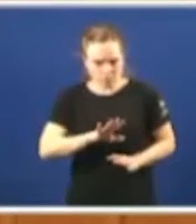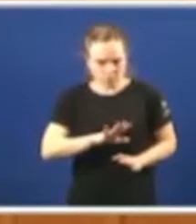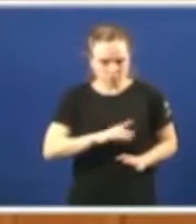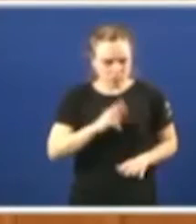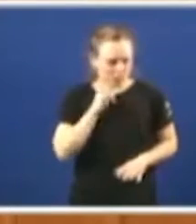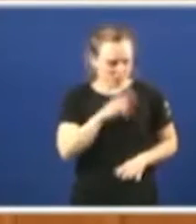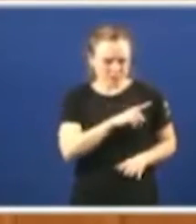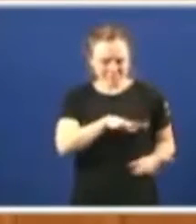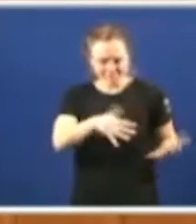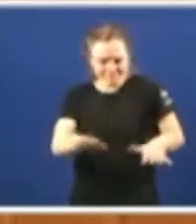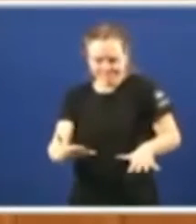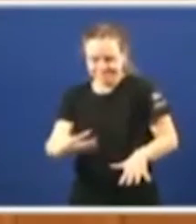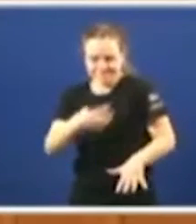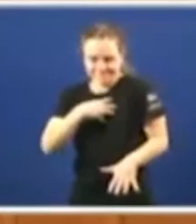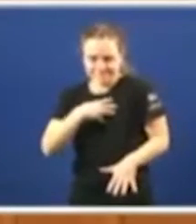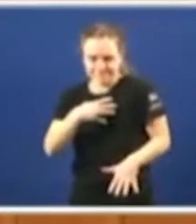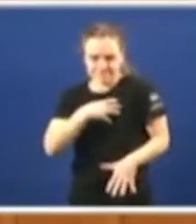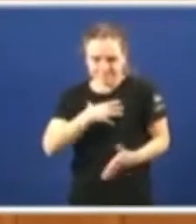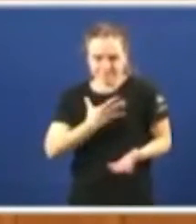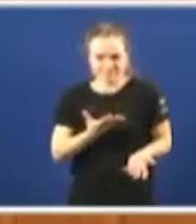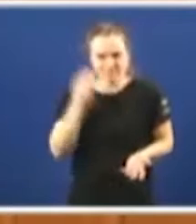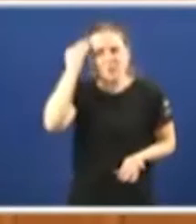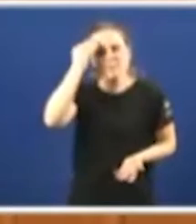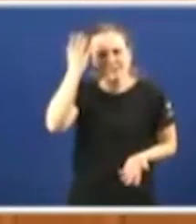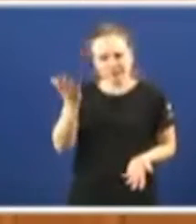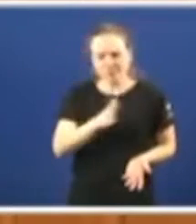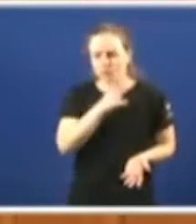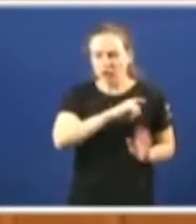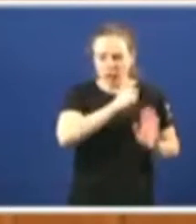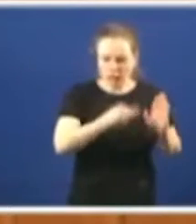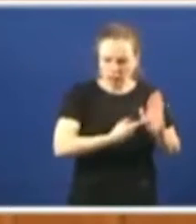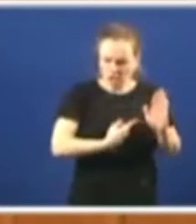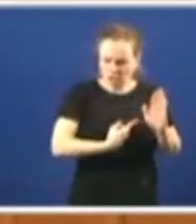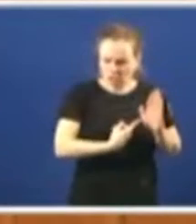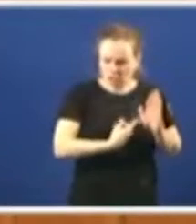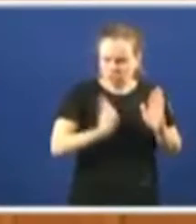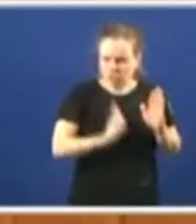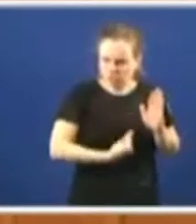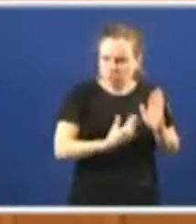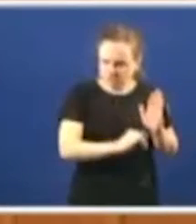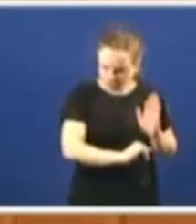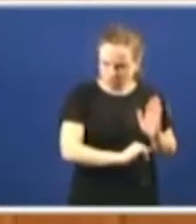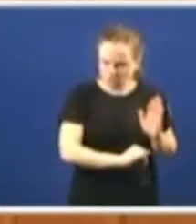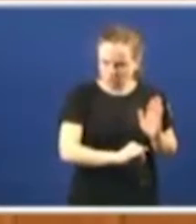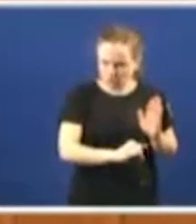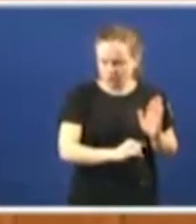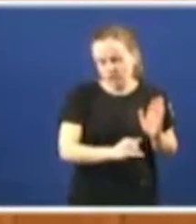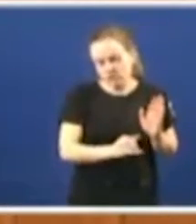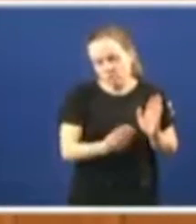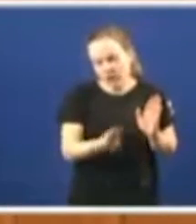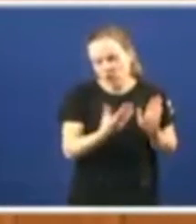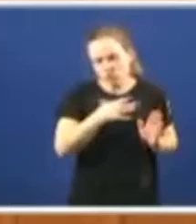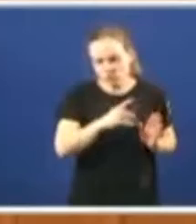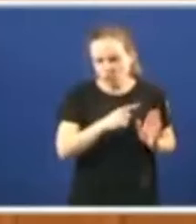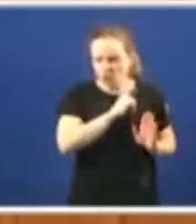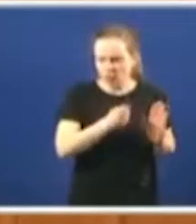para a aplicación da lei. Esa é a primeira pregunta que deberíamos facernos. Por que temos unha lei que é moi avanzada, que coincidimos, hai cousas que mellorar, pero é unha lei que